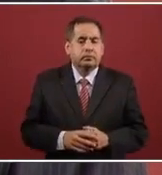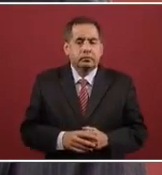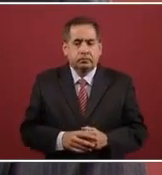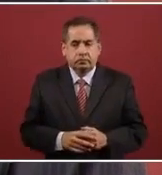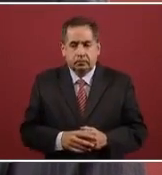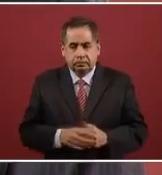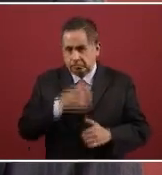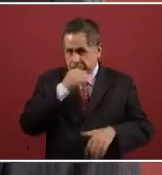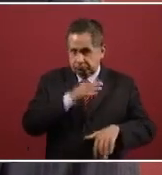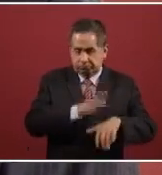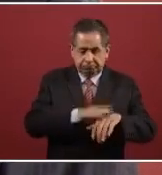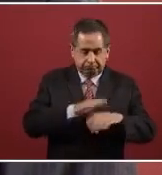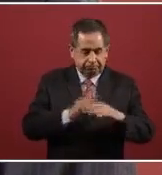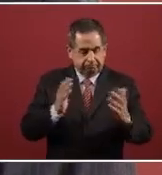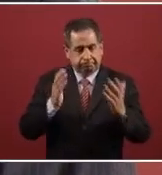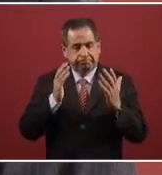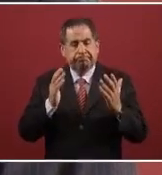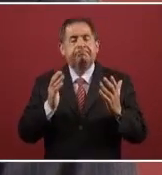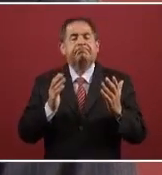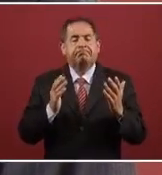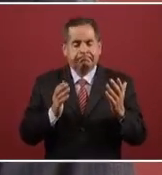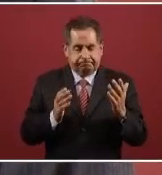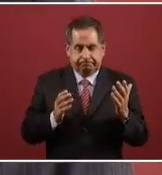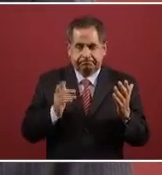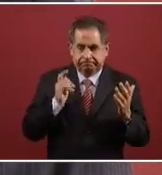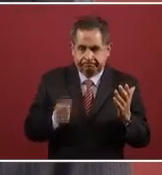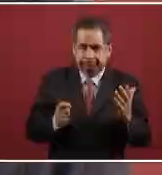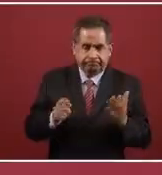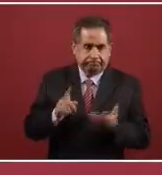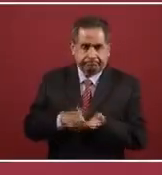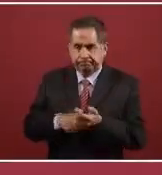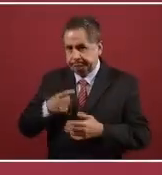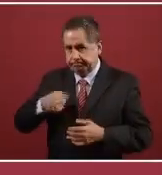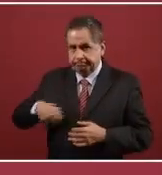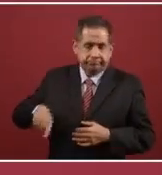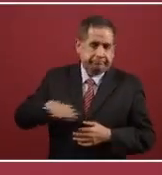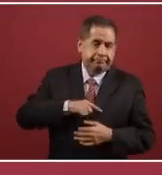se advierta que tenemos un